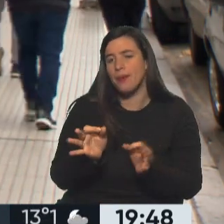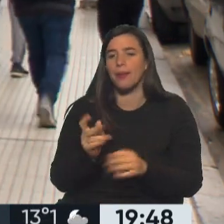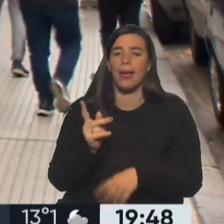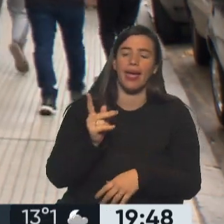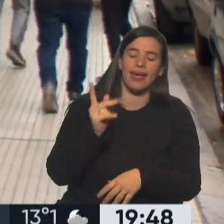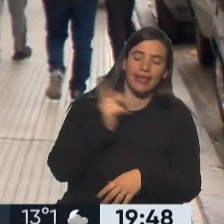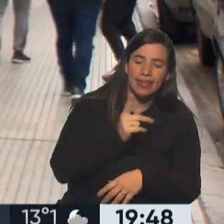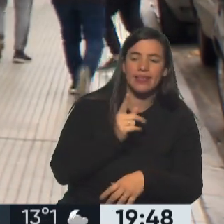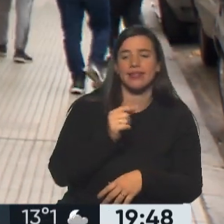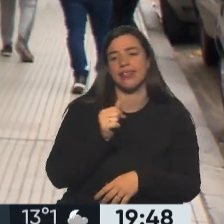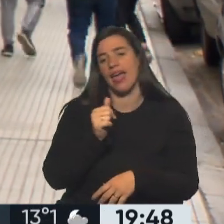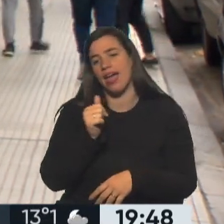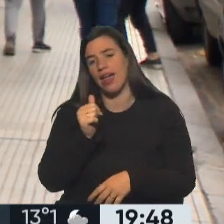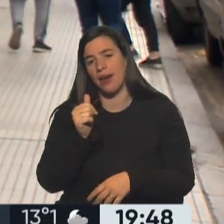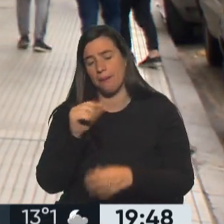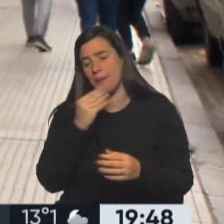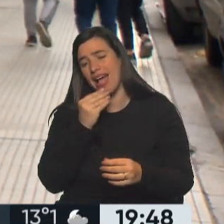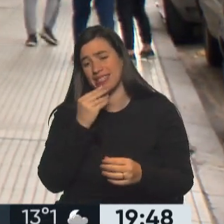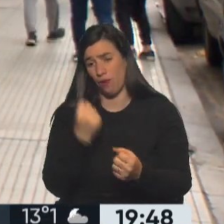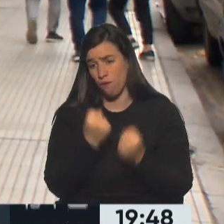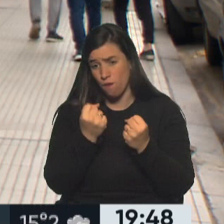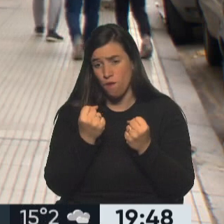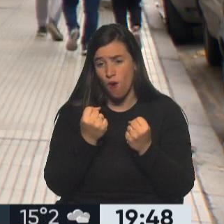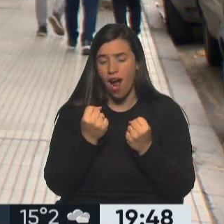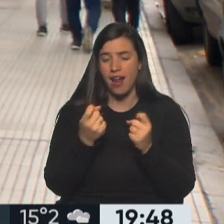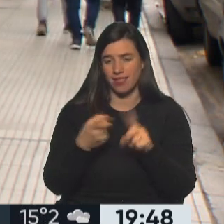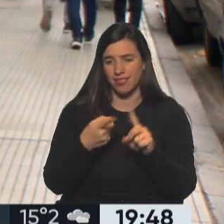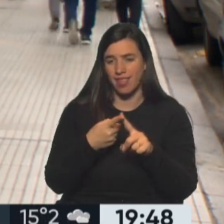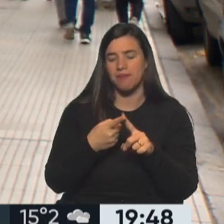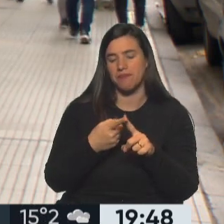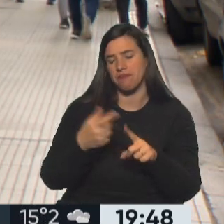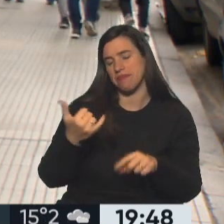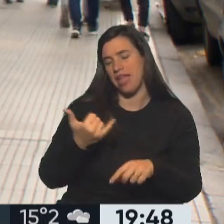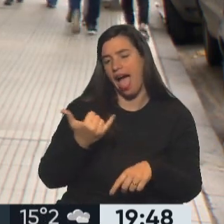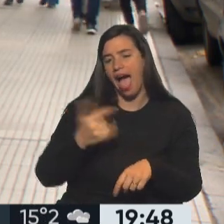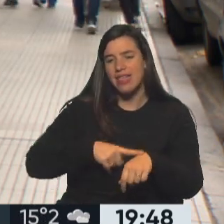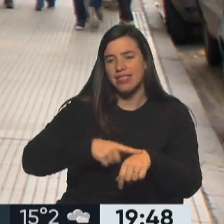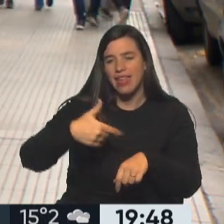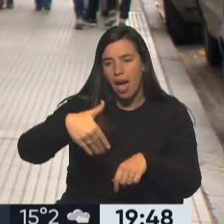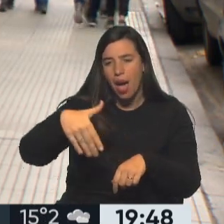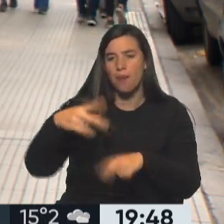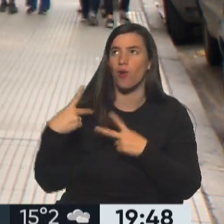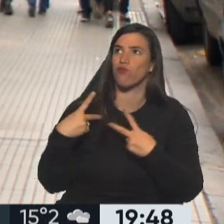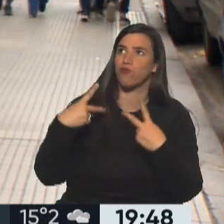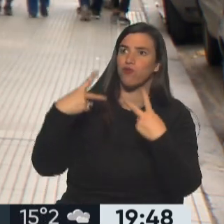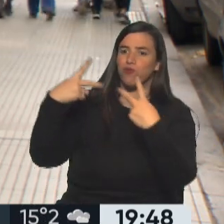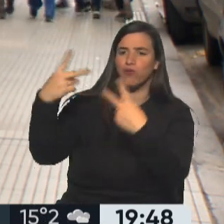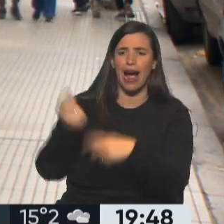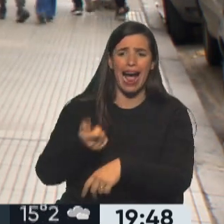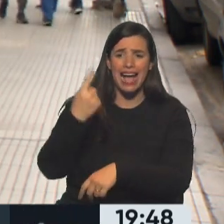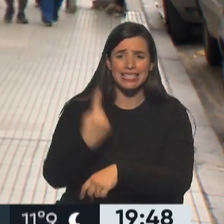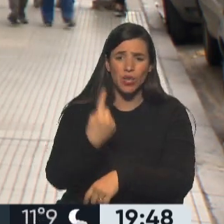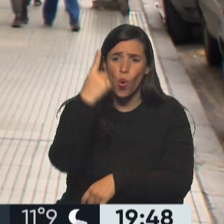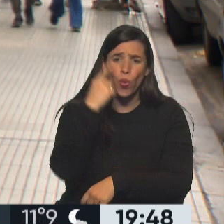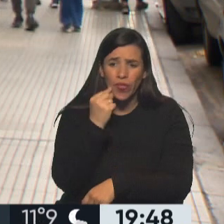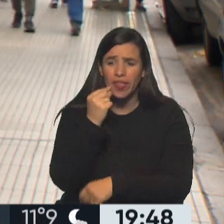empezó el Frente de Todos. Va a haber tiempo para charlar de cuestiones de la política interna, solamente en el vuelo, que dura casi 24 horas, de ida y de vuelta